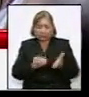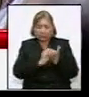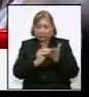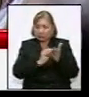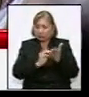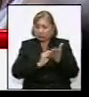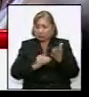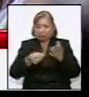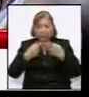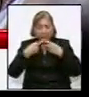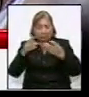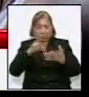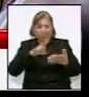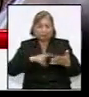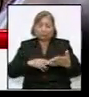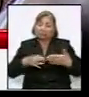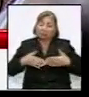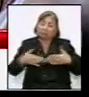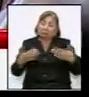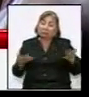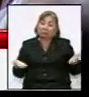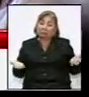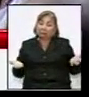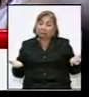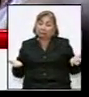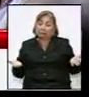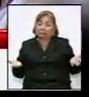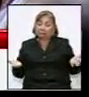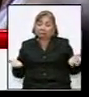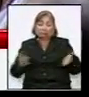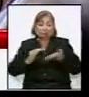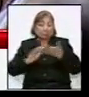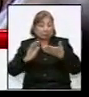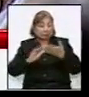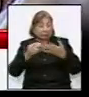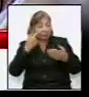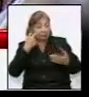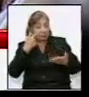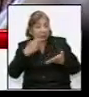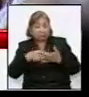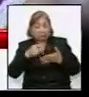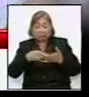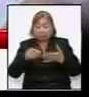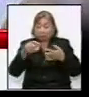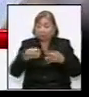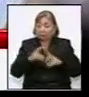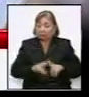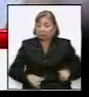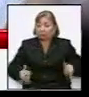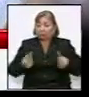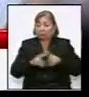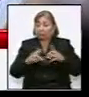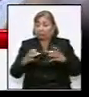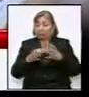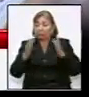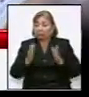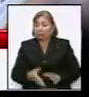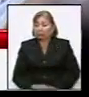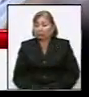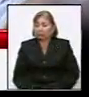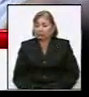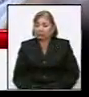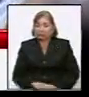comenzó usted la lectura índices como podemos éste subsanar las observaciones válidas que están haciendo los colegas jovencitas